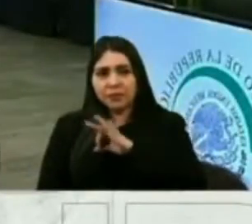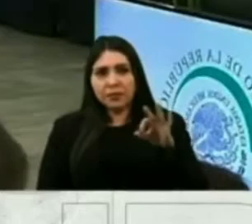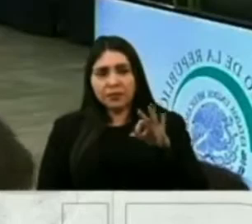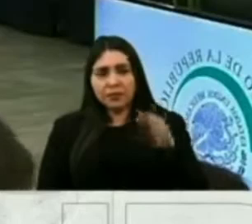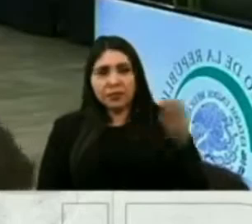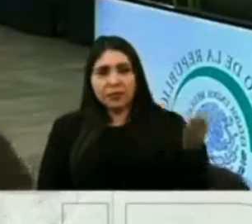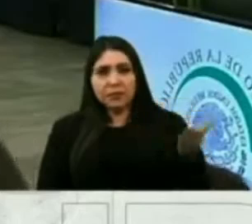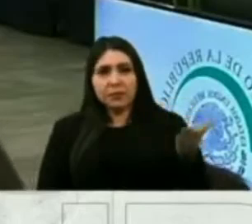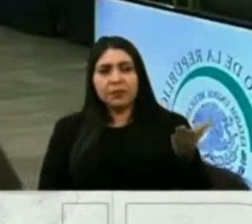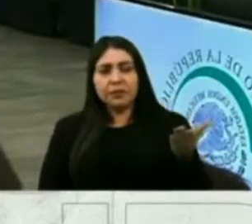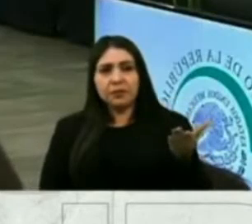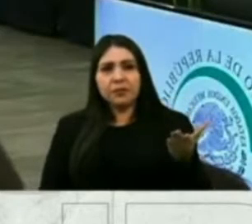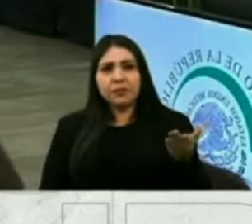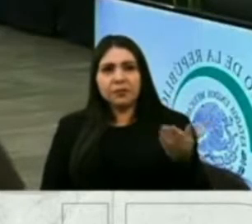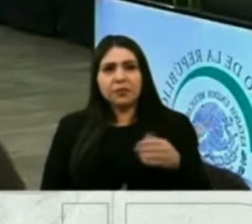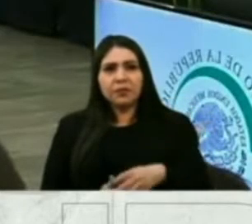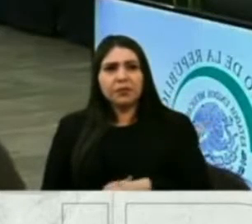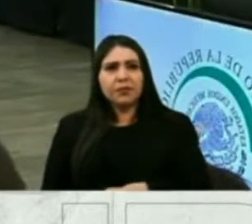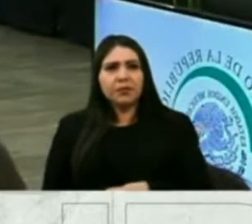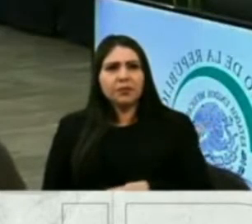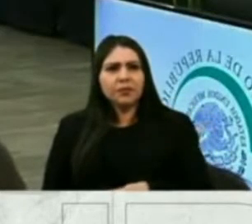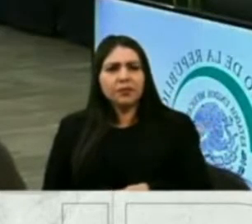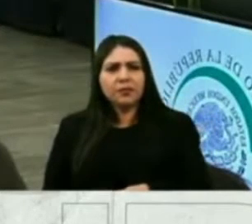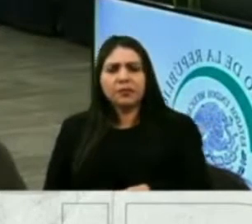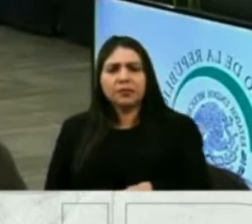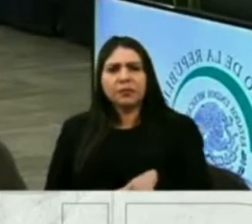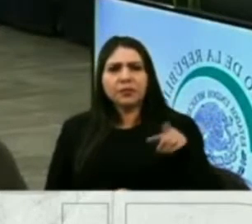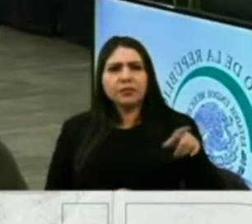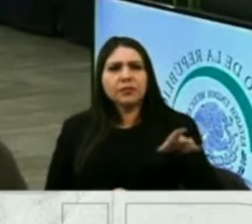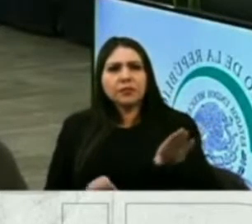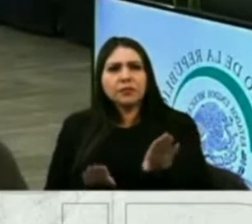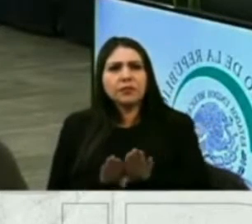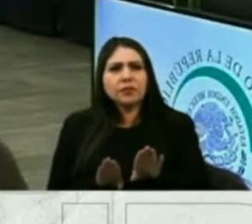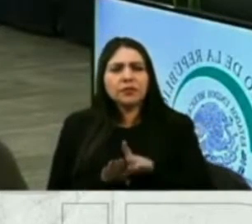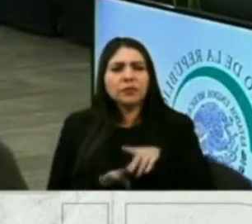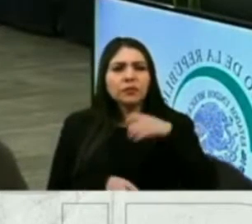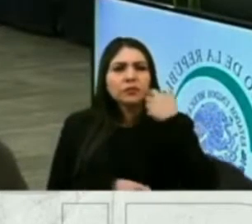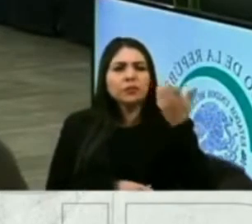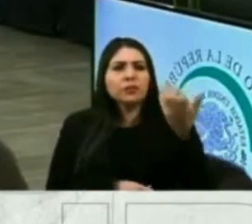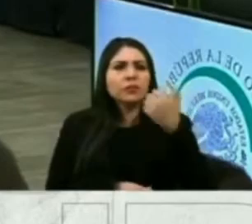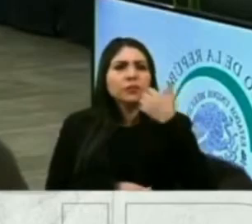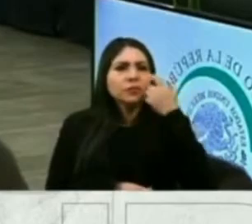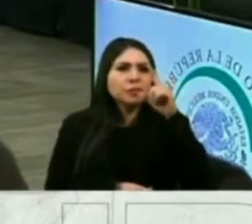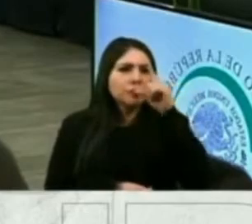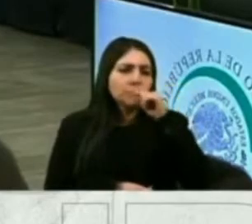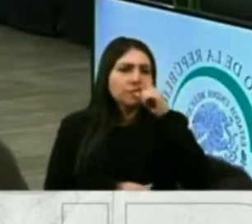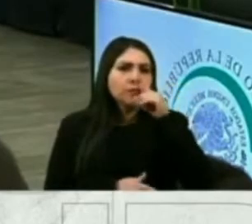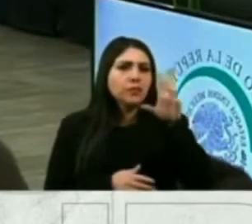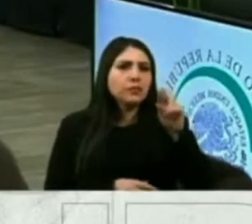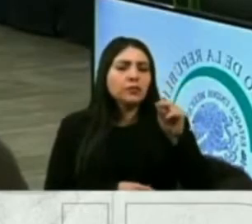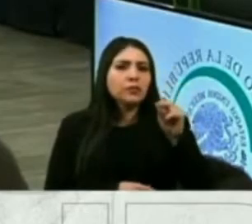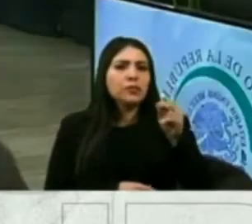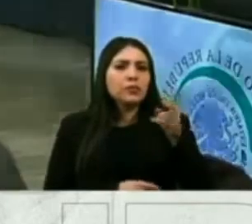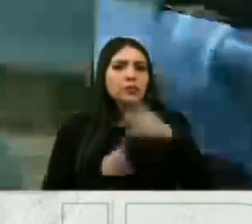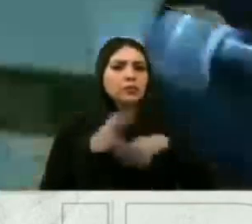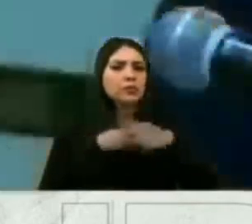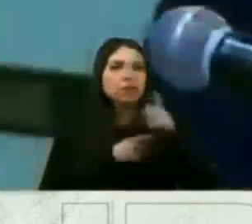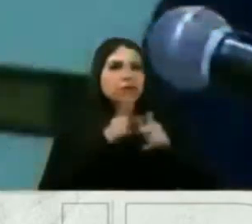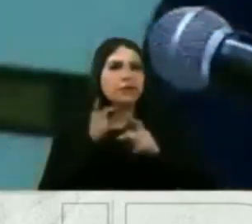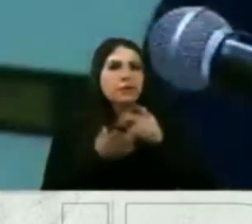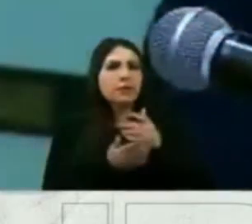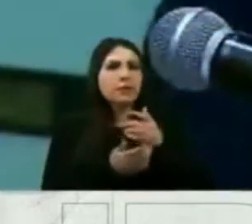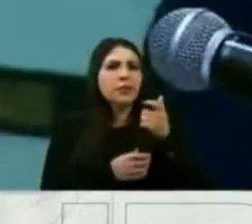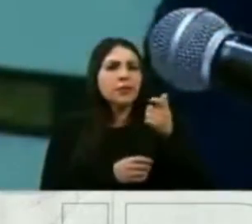¿Cómo estarían pensando impedir el financiamiento indebido a